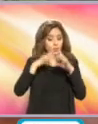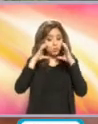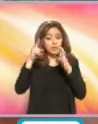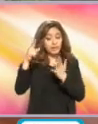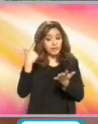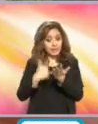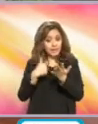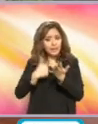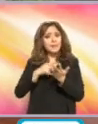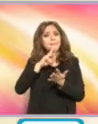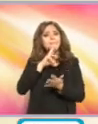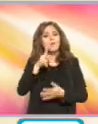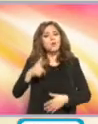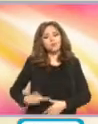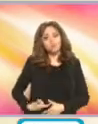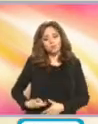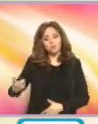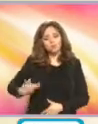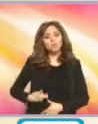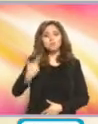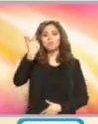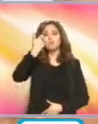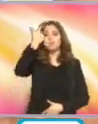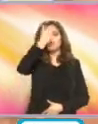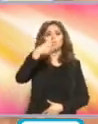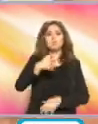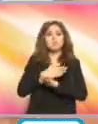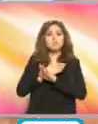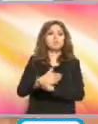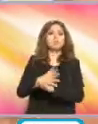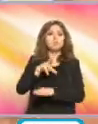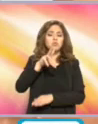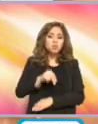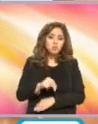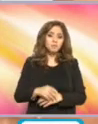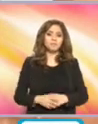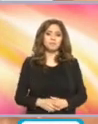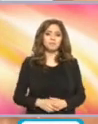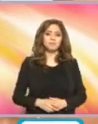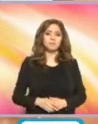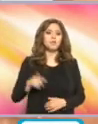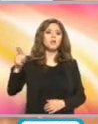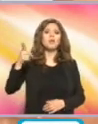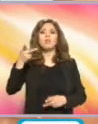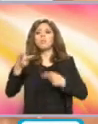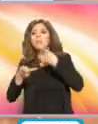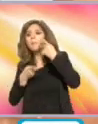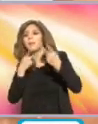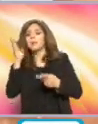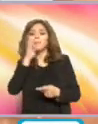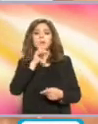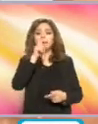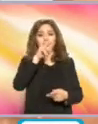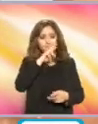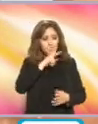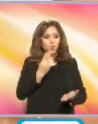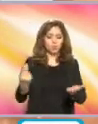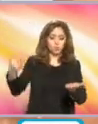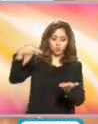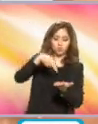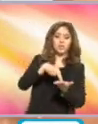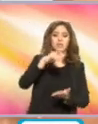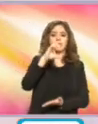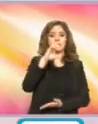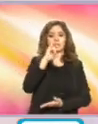grasa es lo más benéfico, porque es de tu propio cuerpo, no hay rechazo. Es que hay mitos ¿no? O ir con Así el es. cirujano plástico que esté, ¿no?